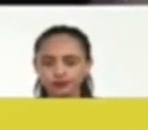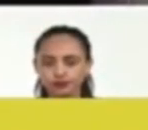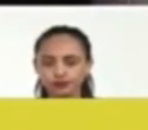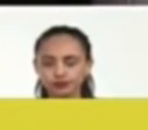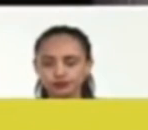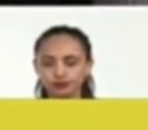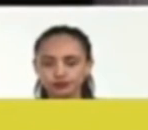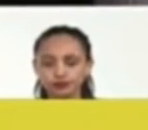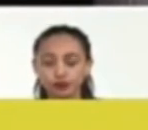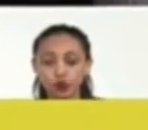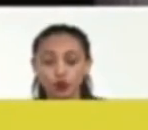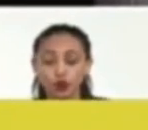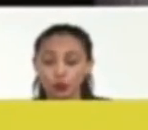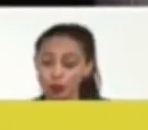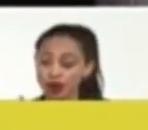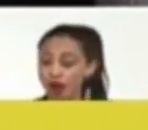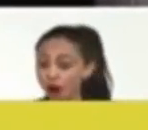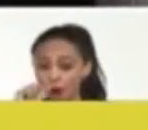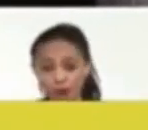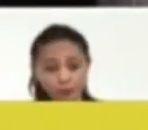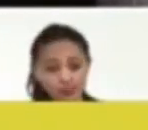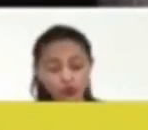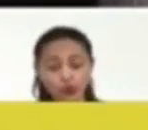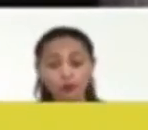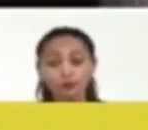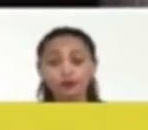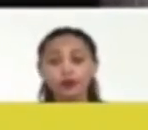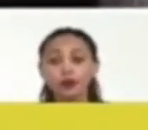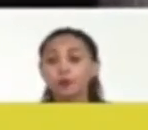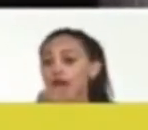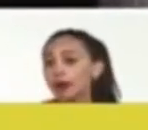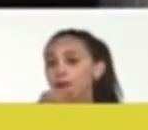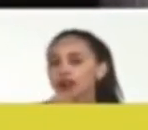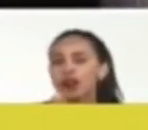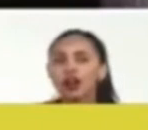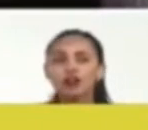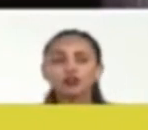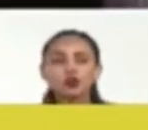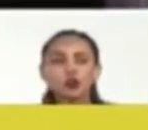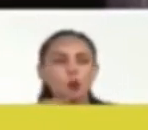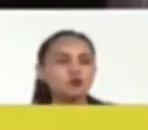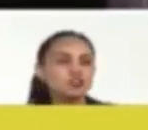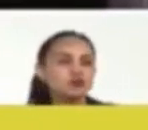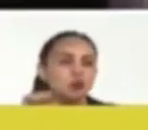Y lo digo porque hay algunas personas que, para expresar su malestar